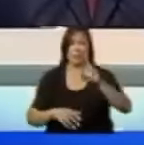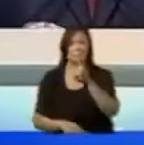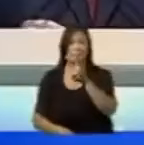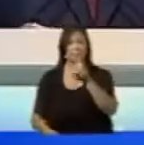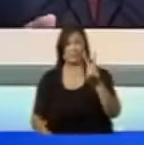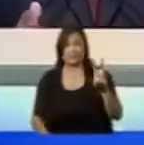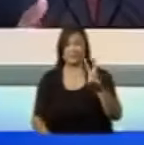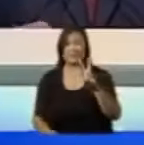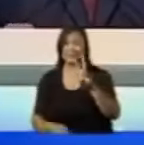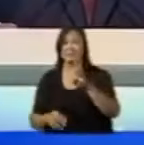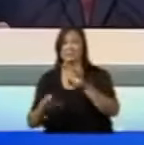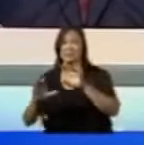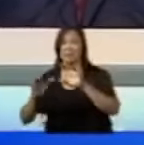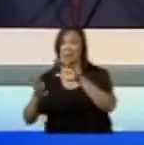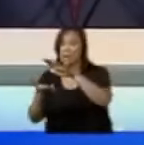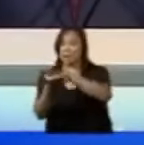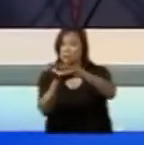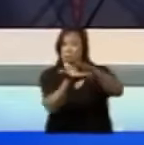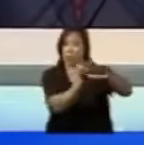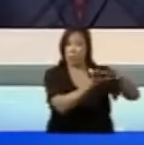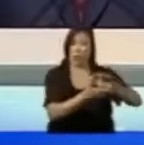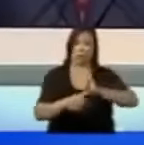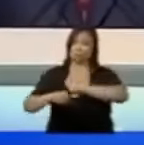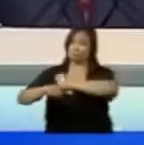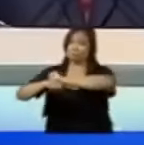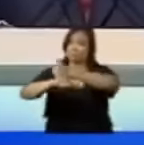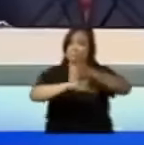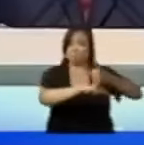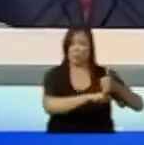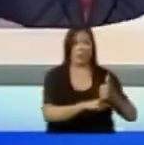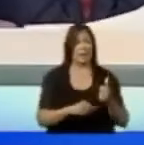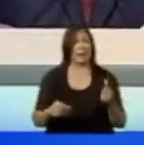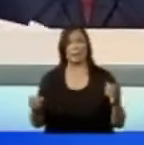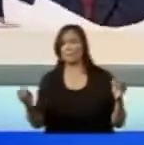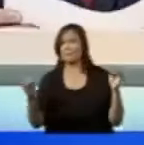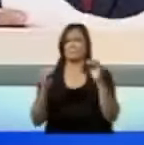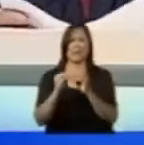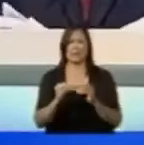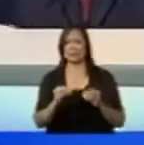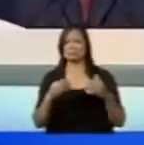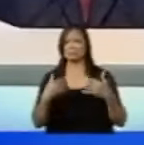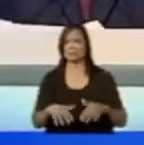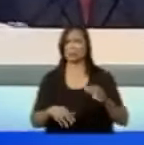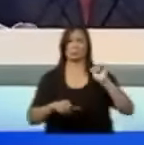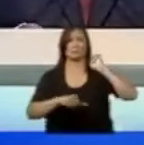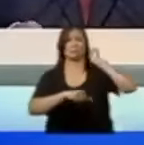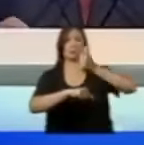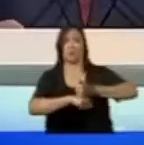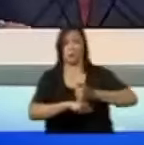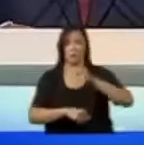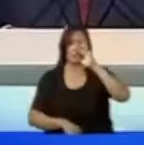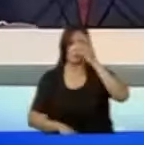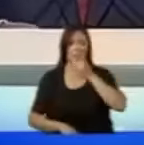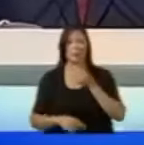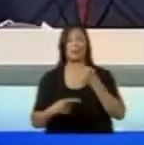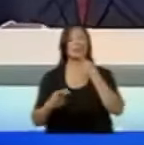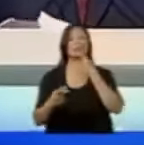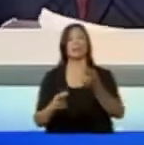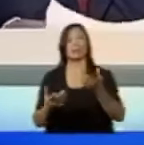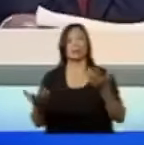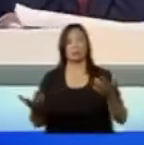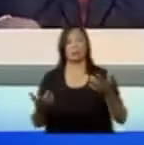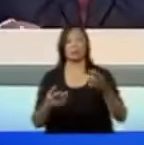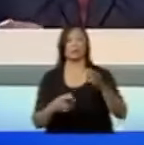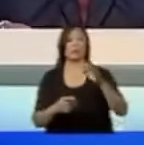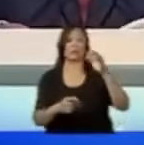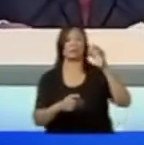de 26 aulas en toda República Dominicana, la mayor en toda la historia desde la fundación de la República, algunos dicen